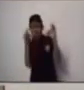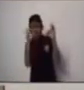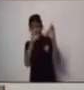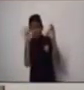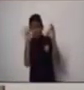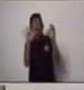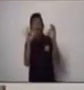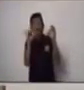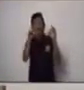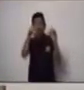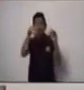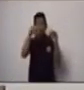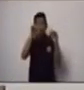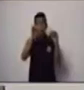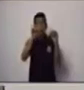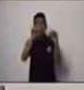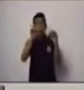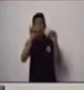automóvil